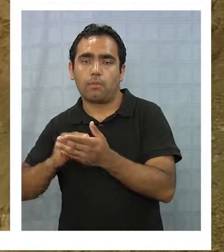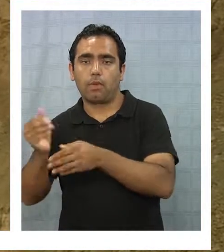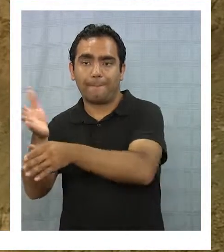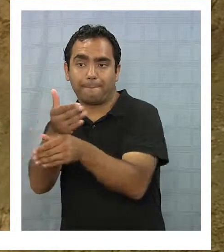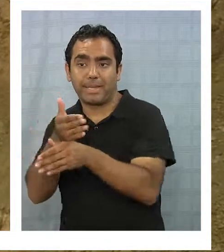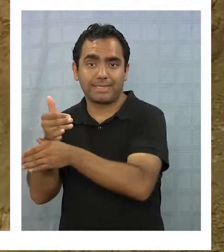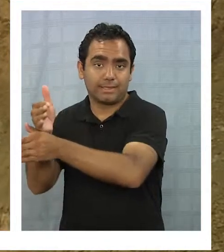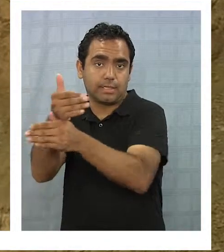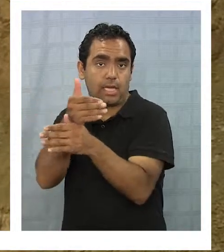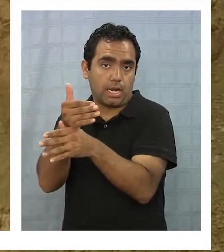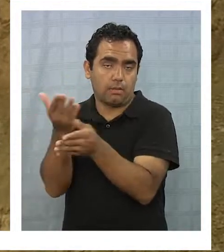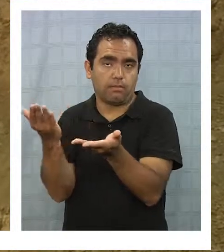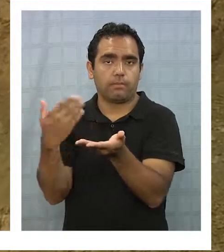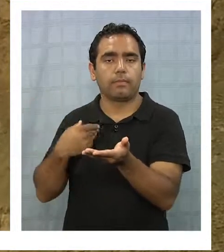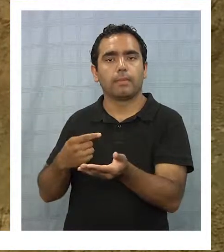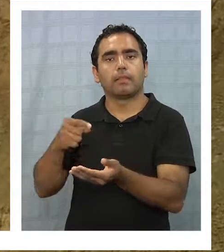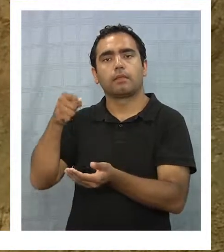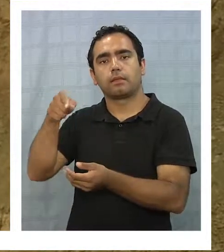que también